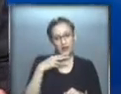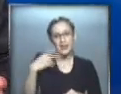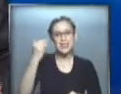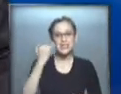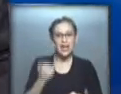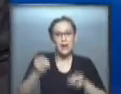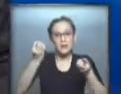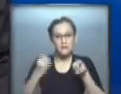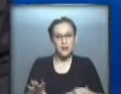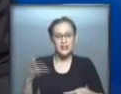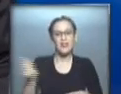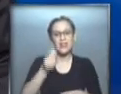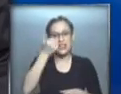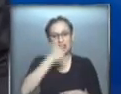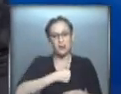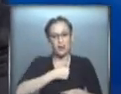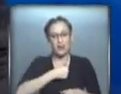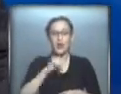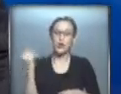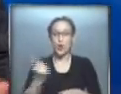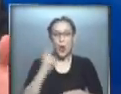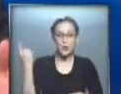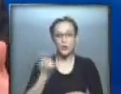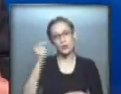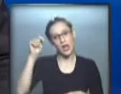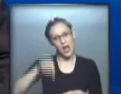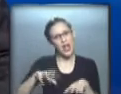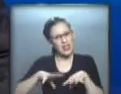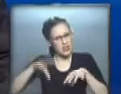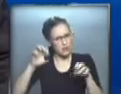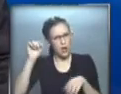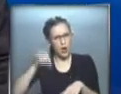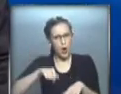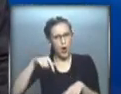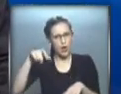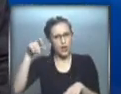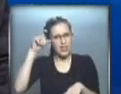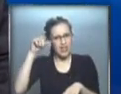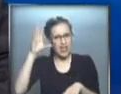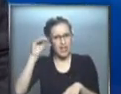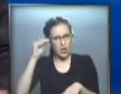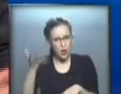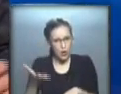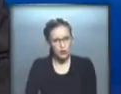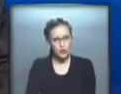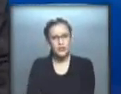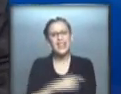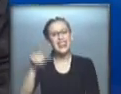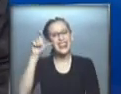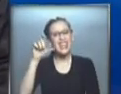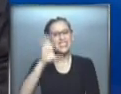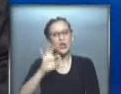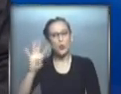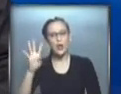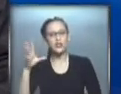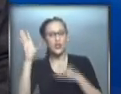empieza el fin de semana y nosotros estamos aquí muy temprano hoy apenas 14 minutos pasaron de